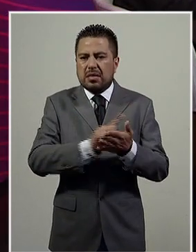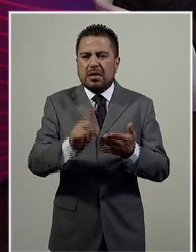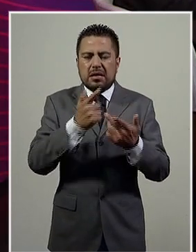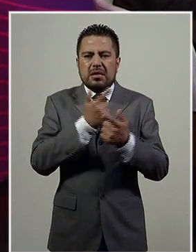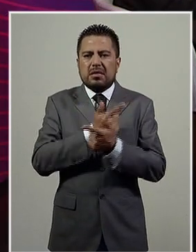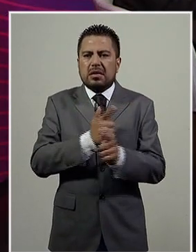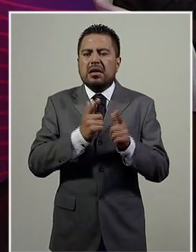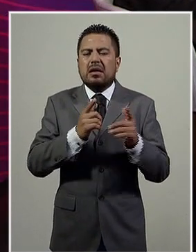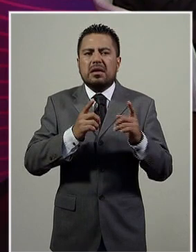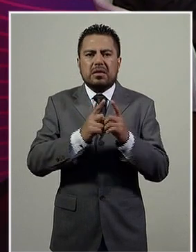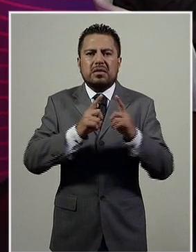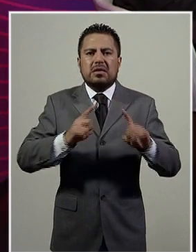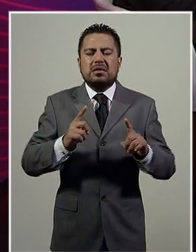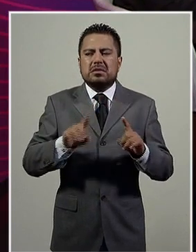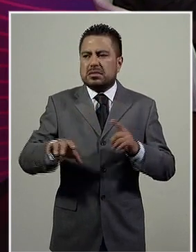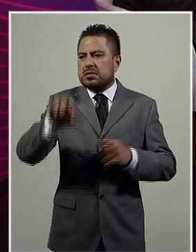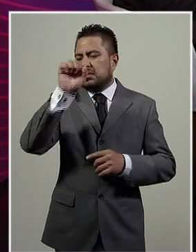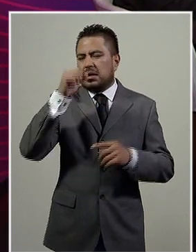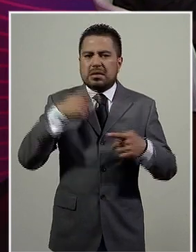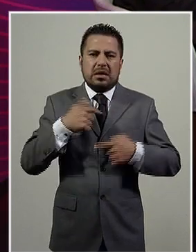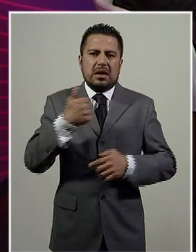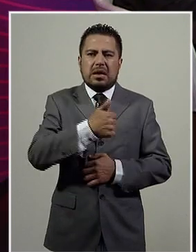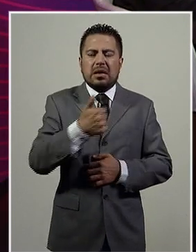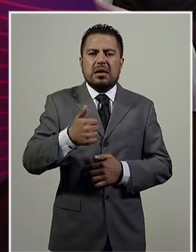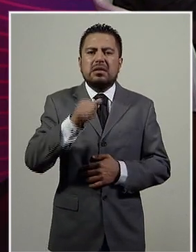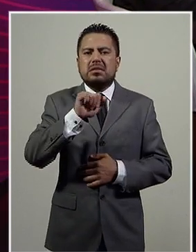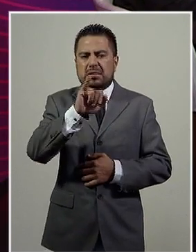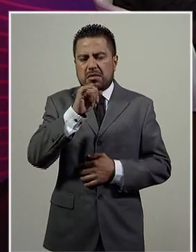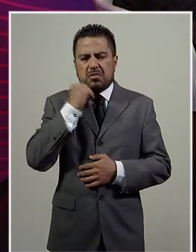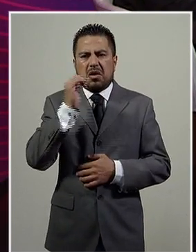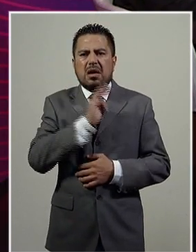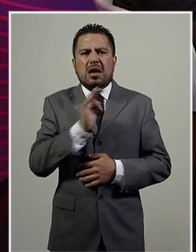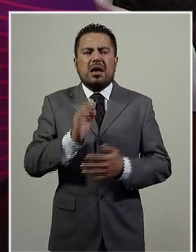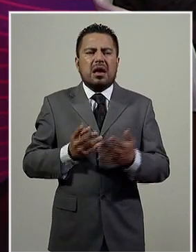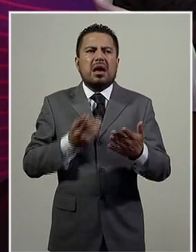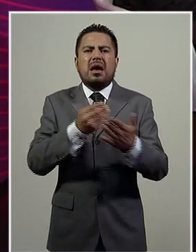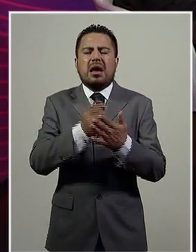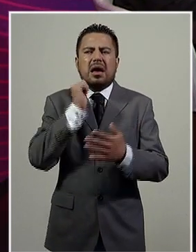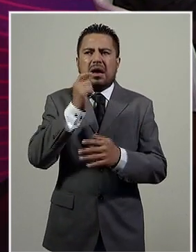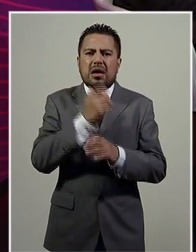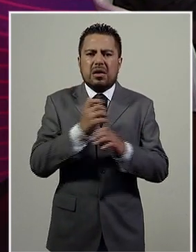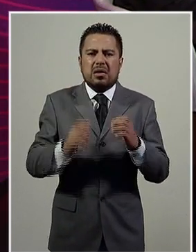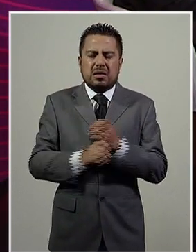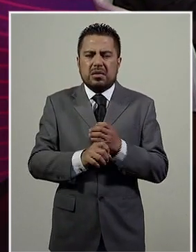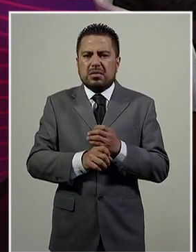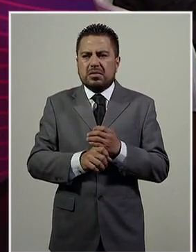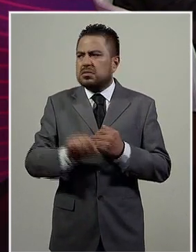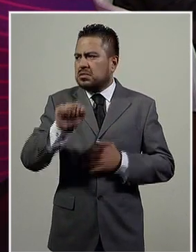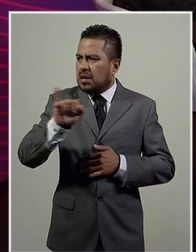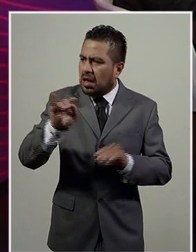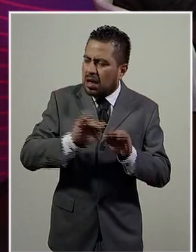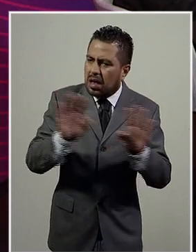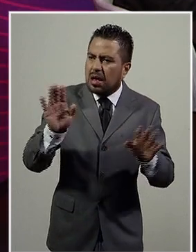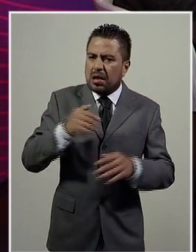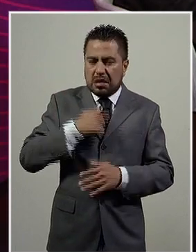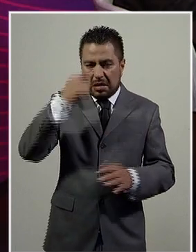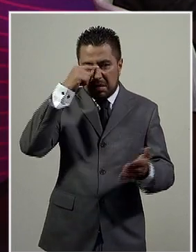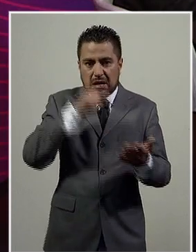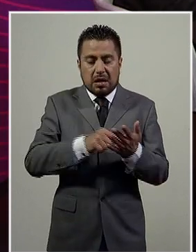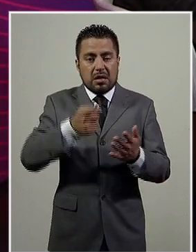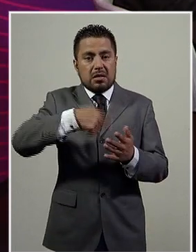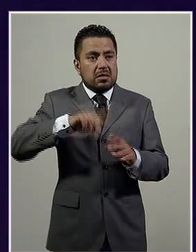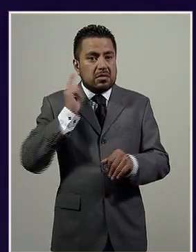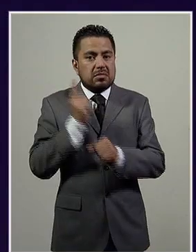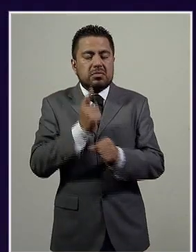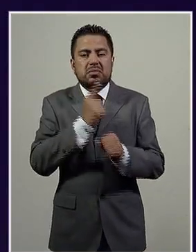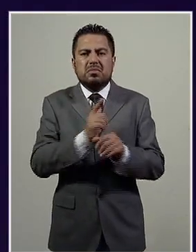libre desarrollo de la personalidad. Claro. ¿No? Exacto. ¿Y se puedo agregar una cosita Sí, con claro. relación? Creo que, o sea, si te fijas,